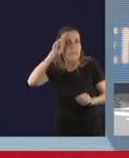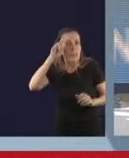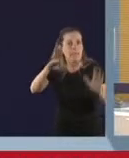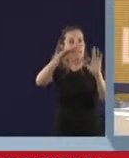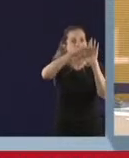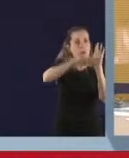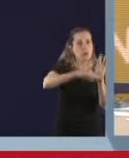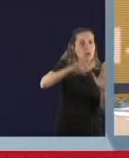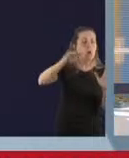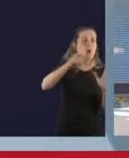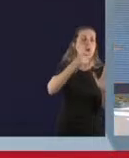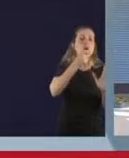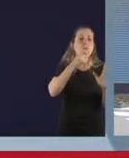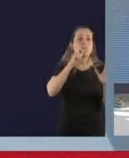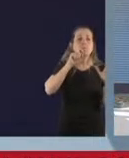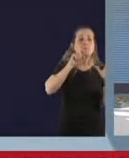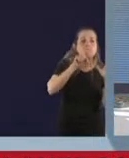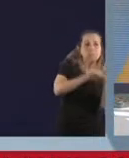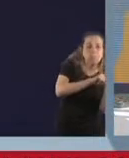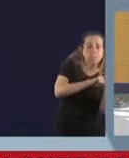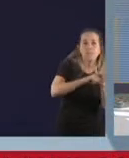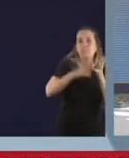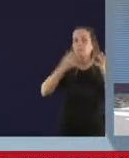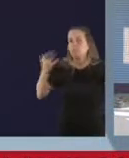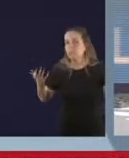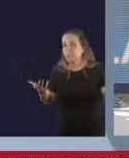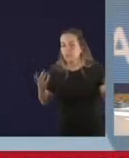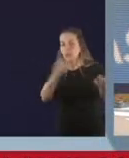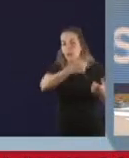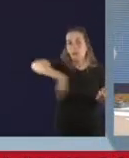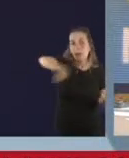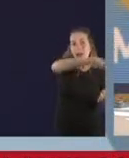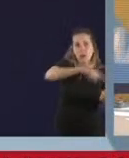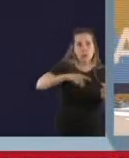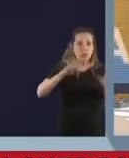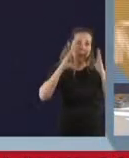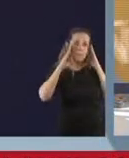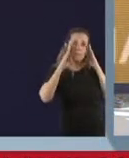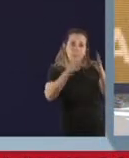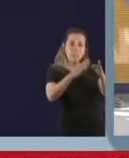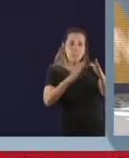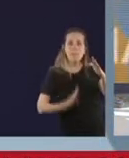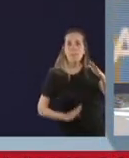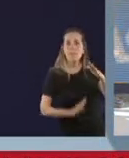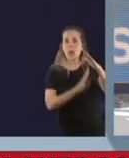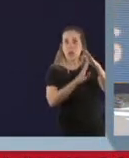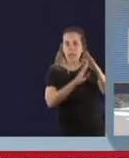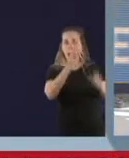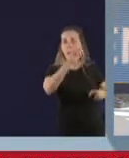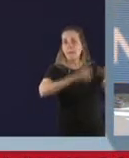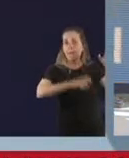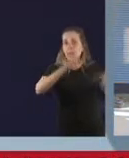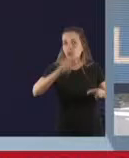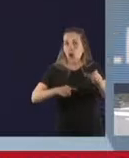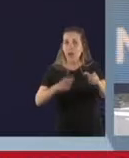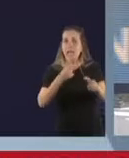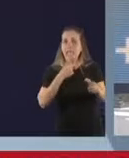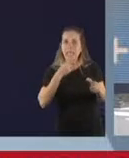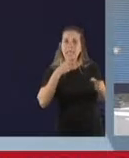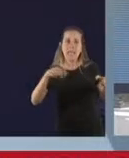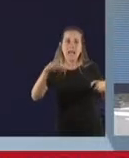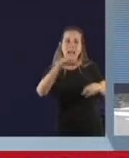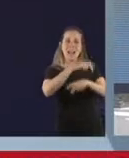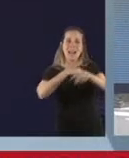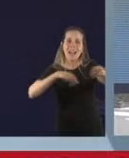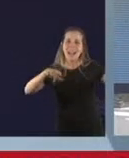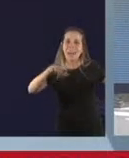manejan como intermediarios la entrega de planes sociales eh están amenazando y esto siempre pasó es